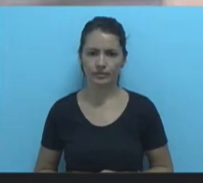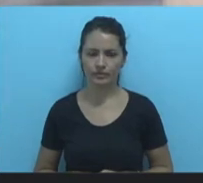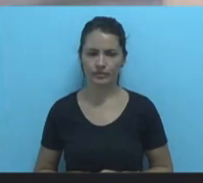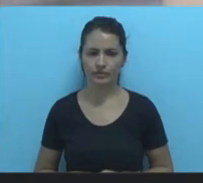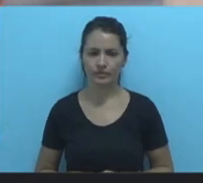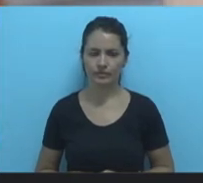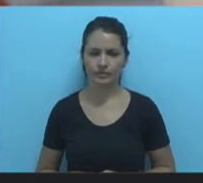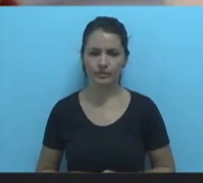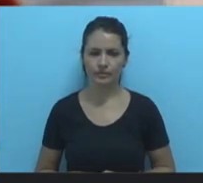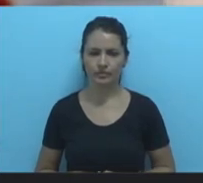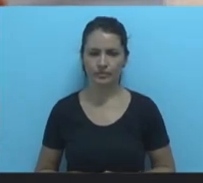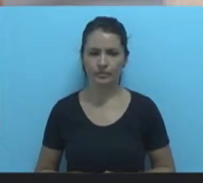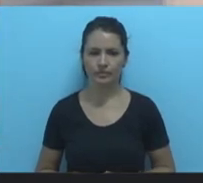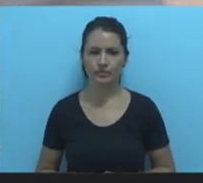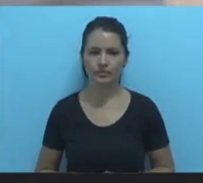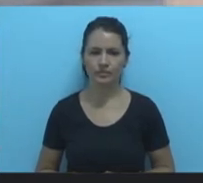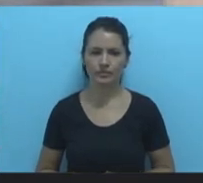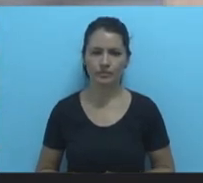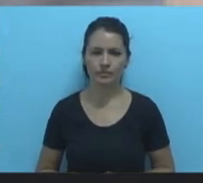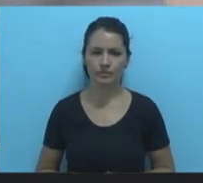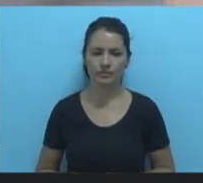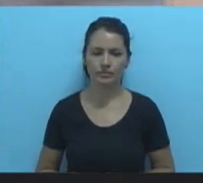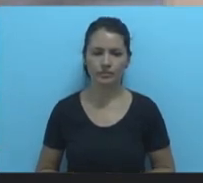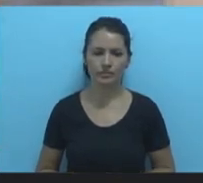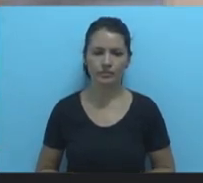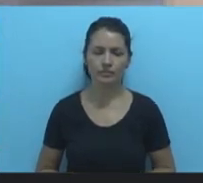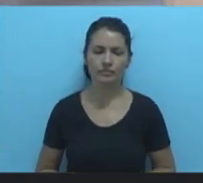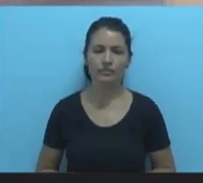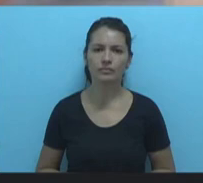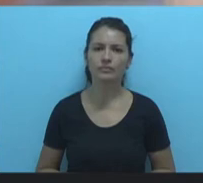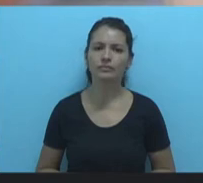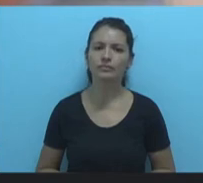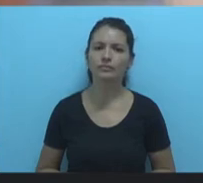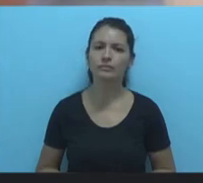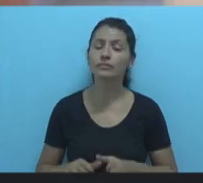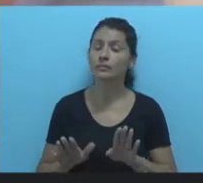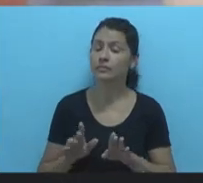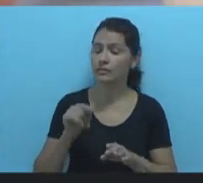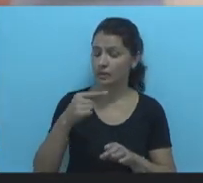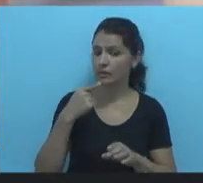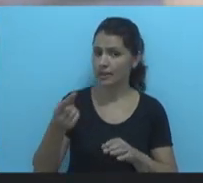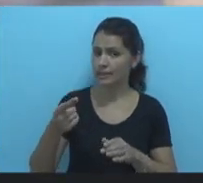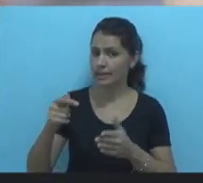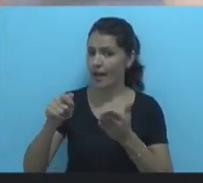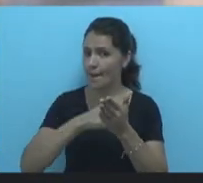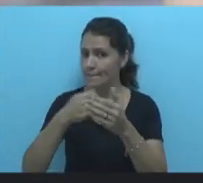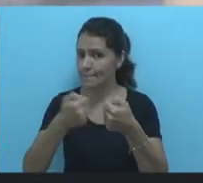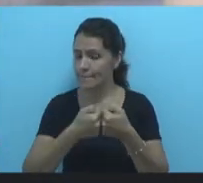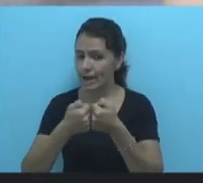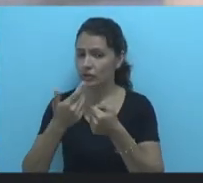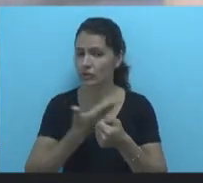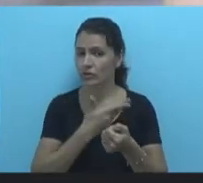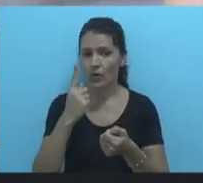este sistema de transporte público. De modo tal que avanzar hacia un, que lo establecía el consenso fiscal, ir eliminando gradualmente